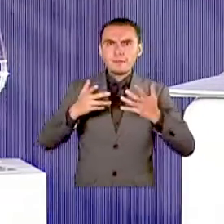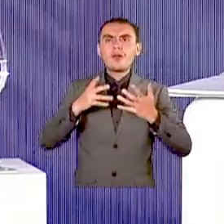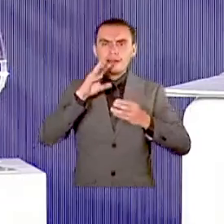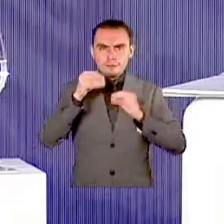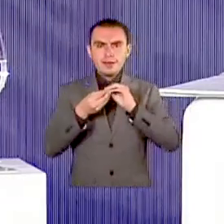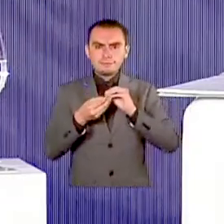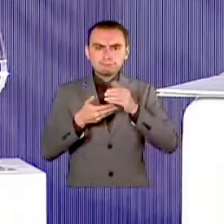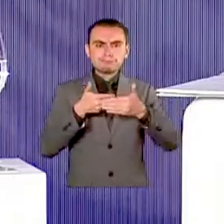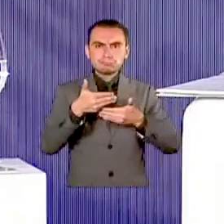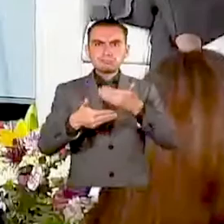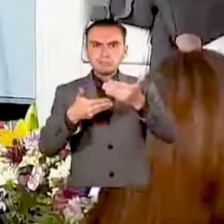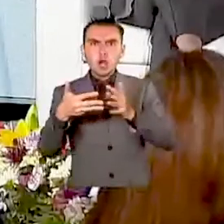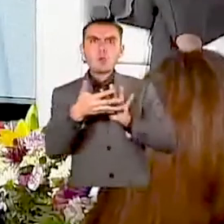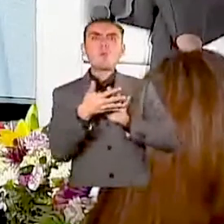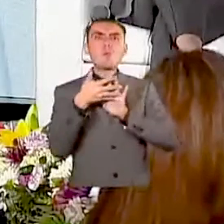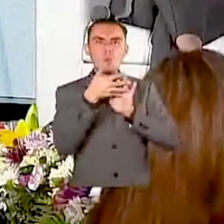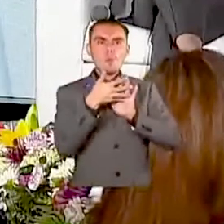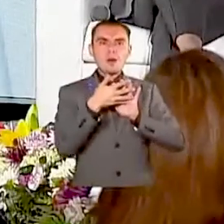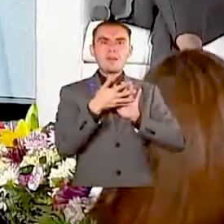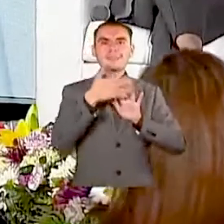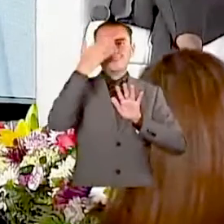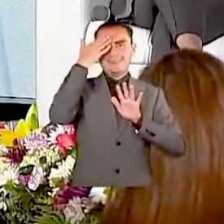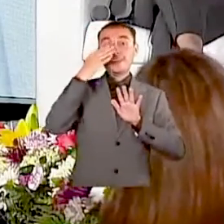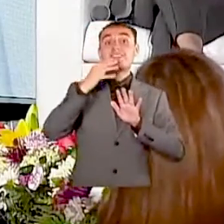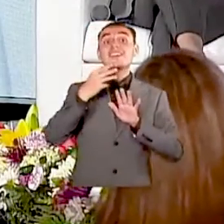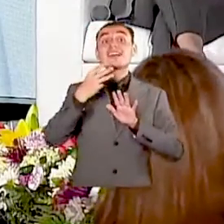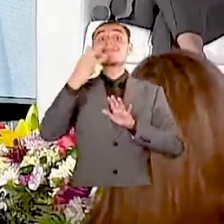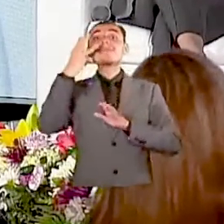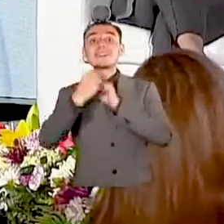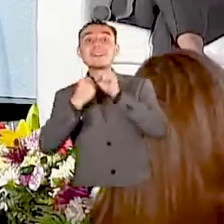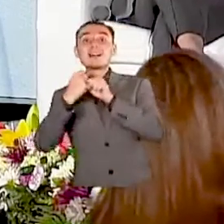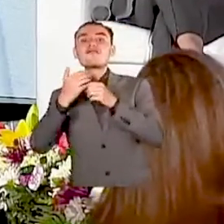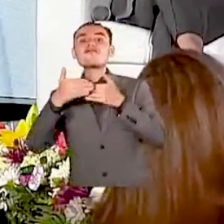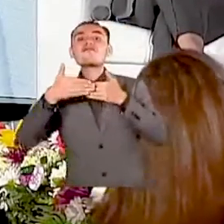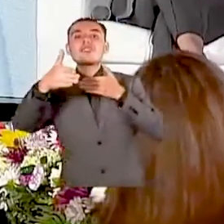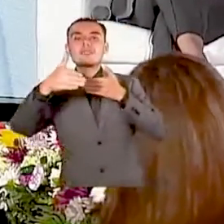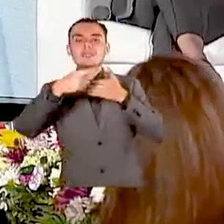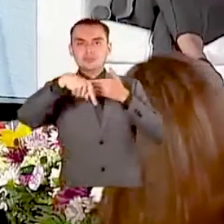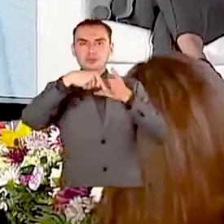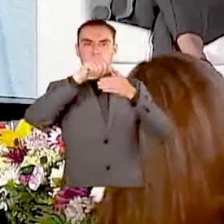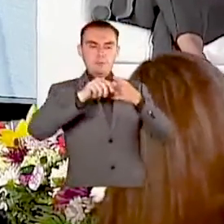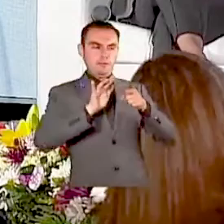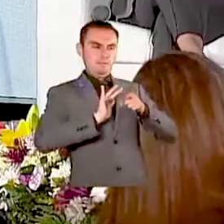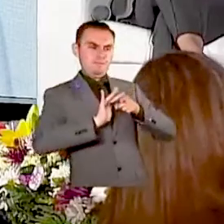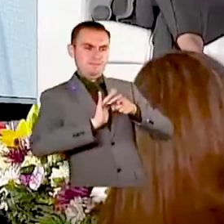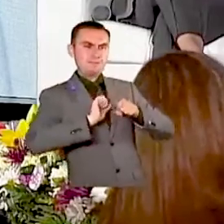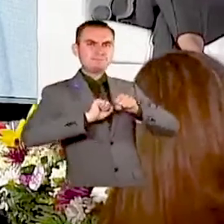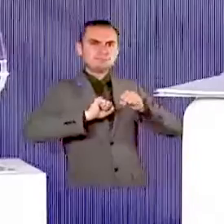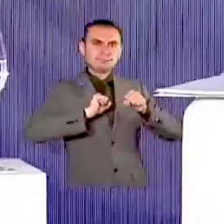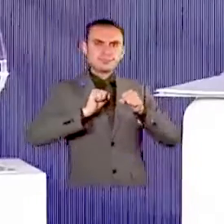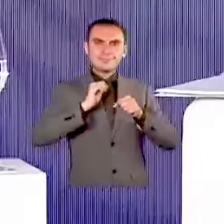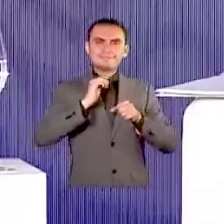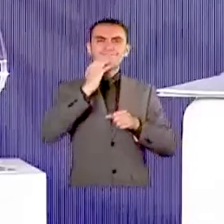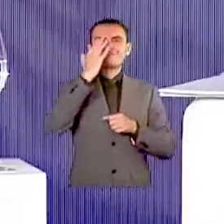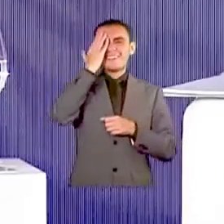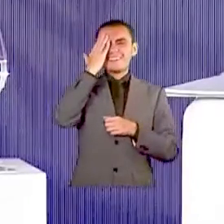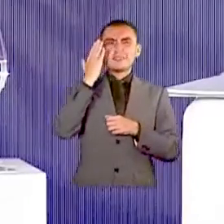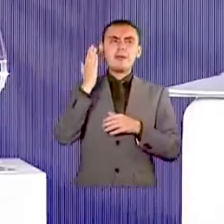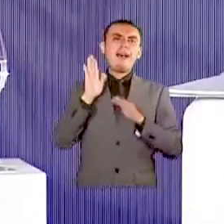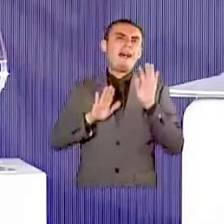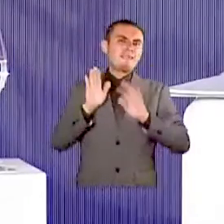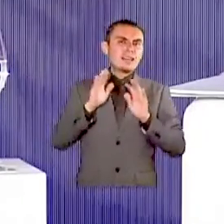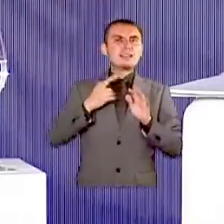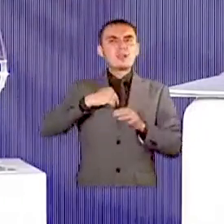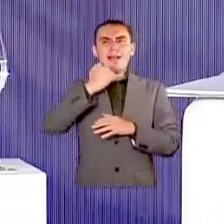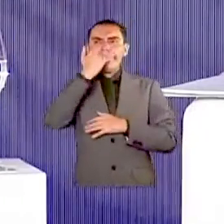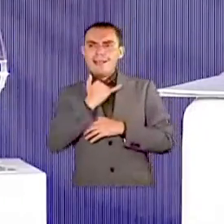estamos desarrollando para poder, en estos 3 años que nos quedan de Procuraduría, poder implementarlos, entendiendo que hay errores y que